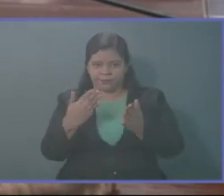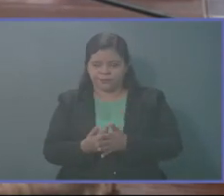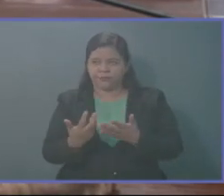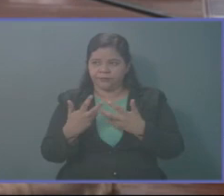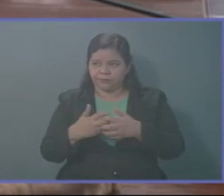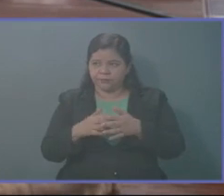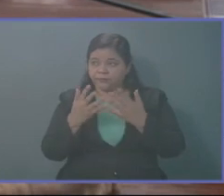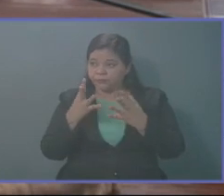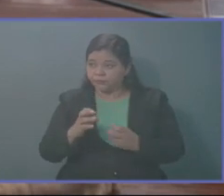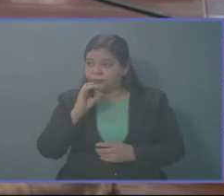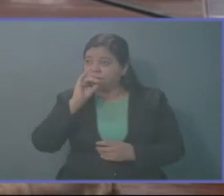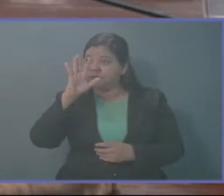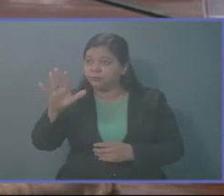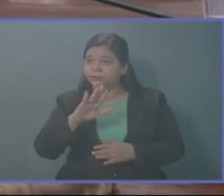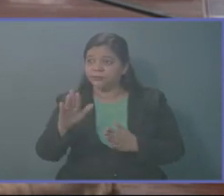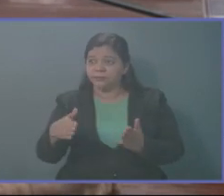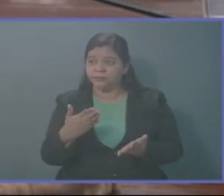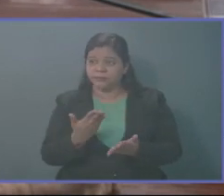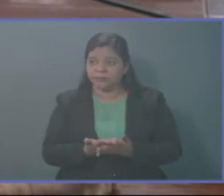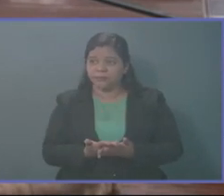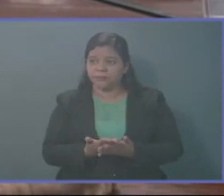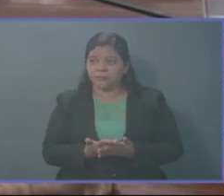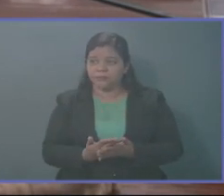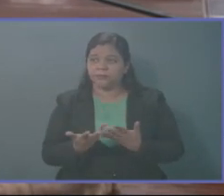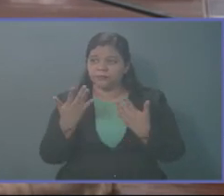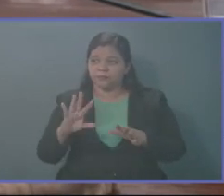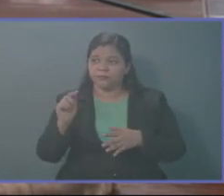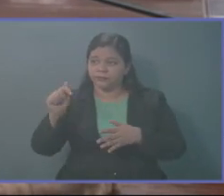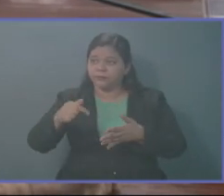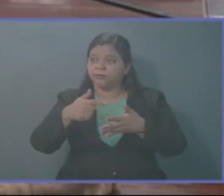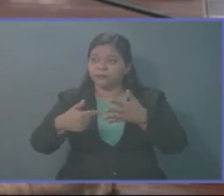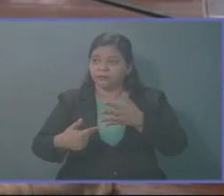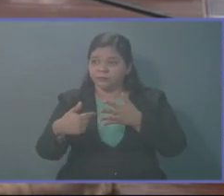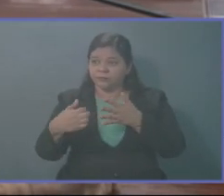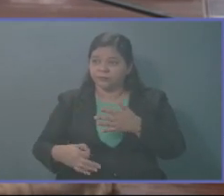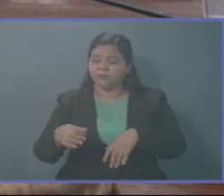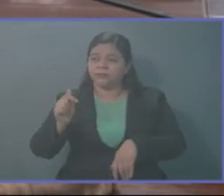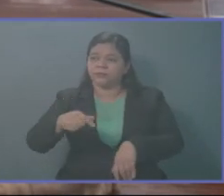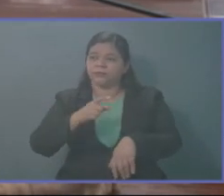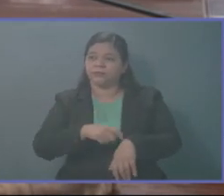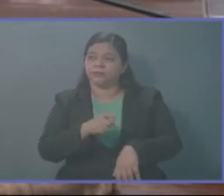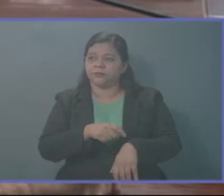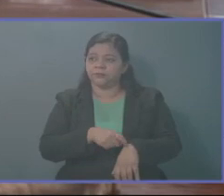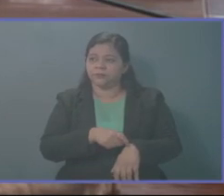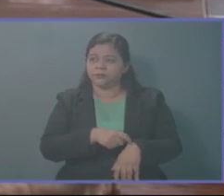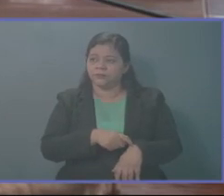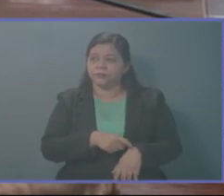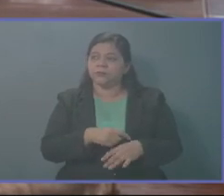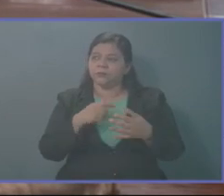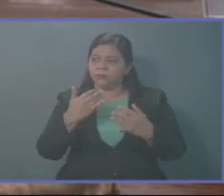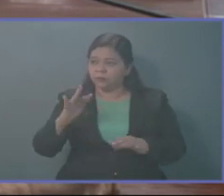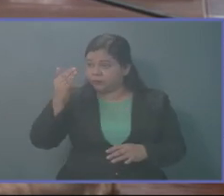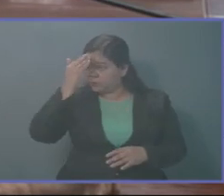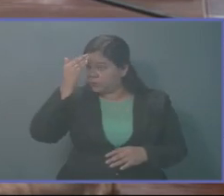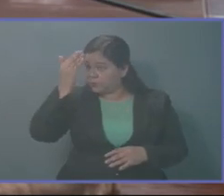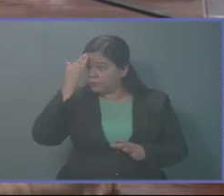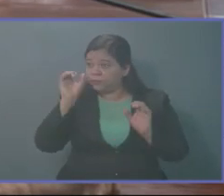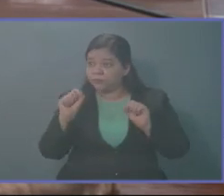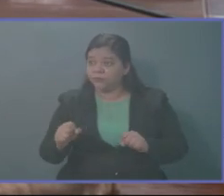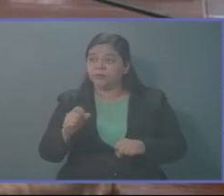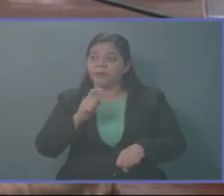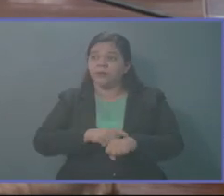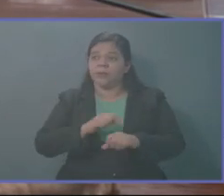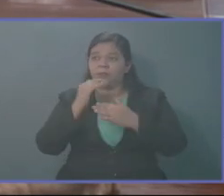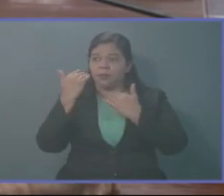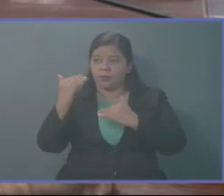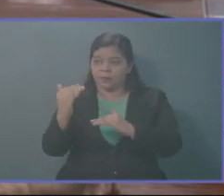quiero decirle a todos que ya la ley actual, la ley vigente, reconoce la posibilidad de dar un plazo de 6 meses